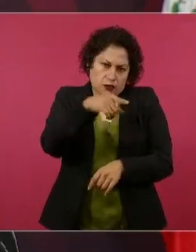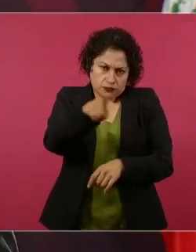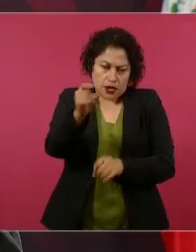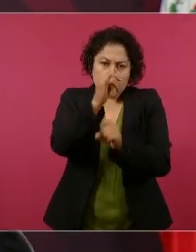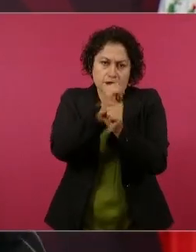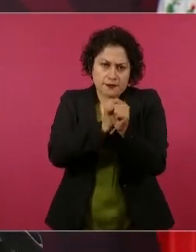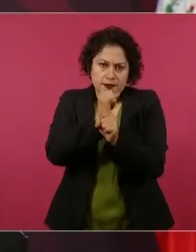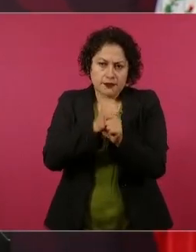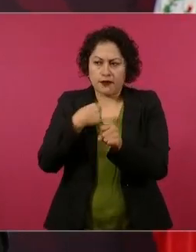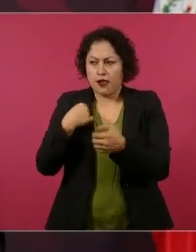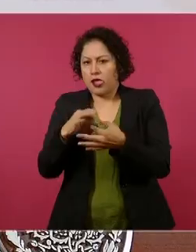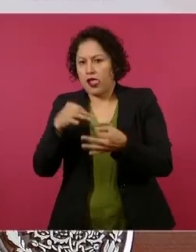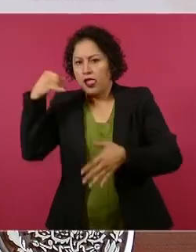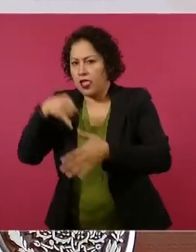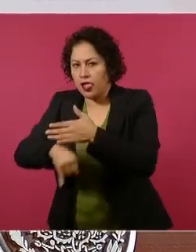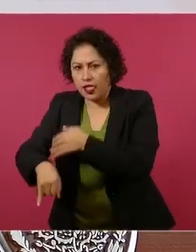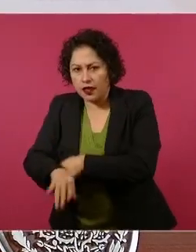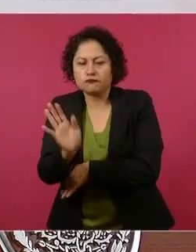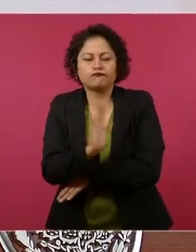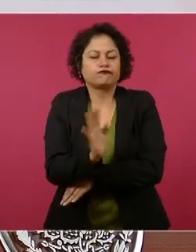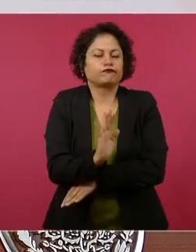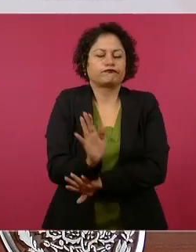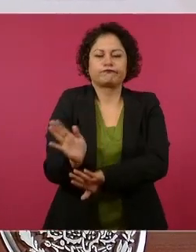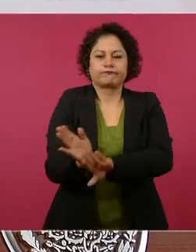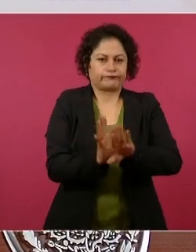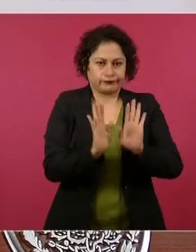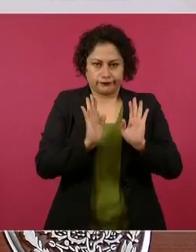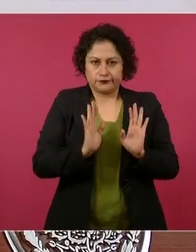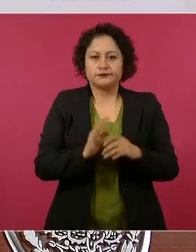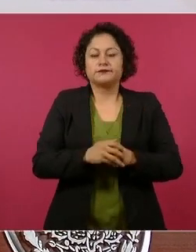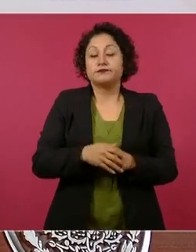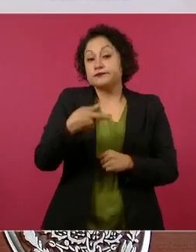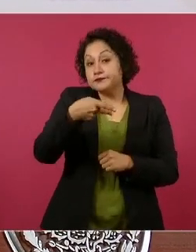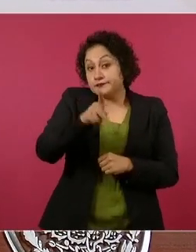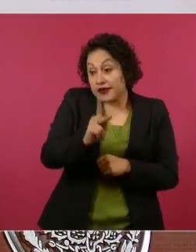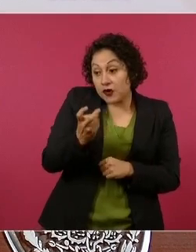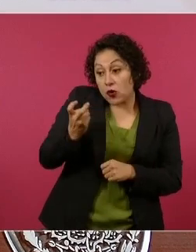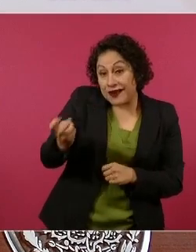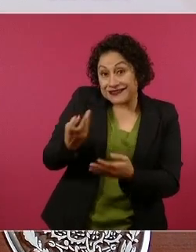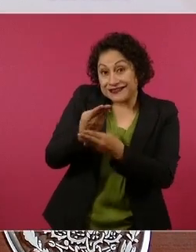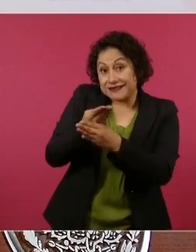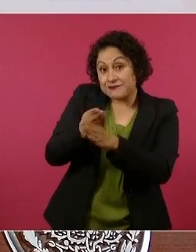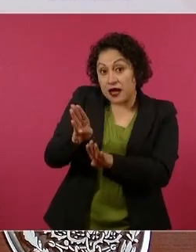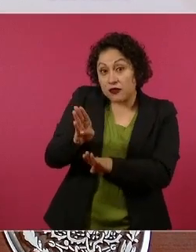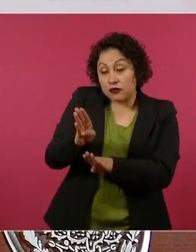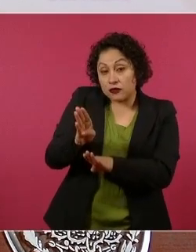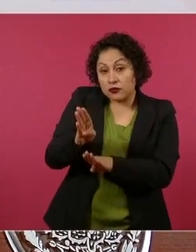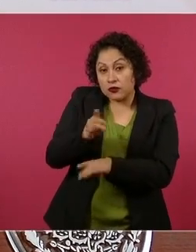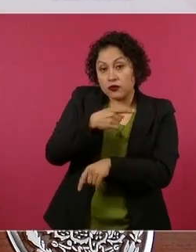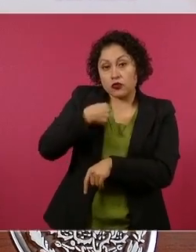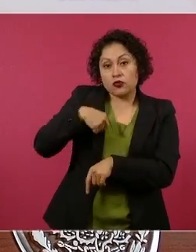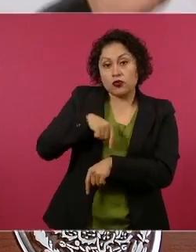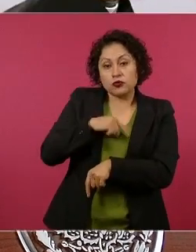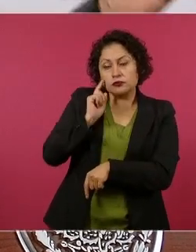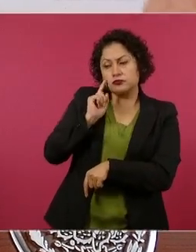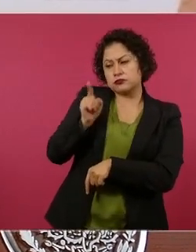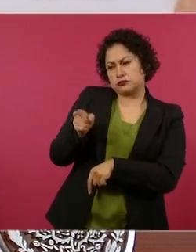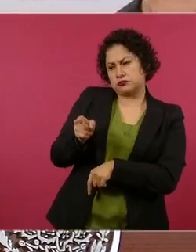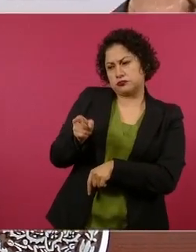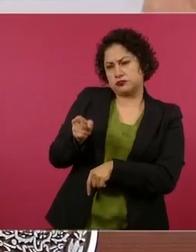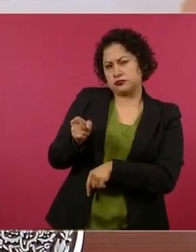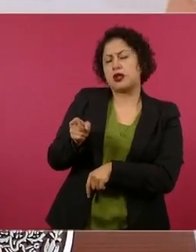Lo interesante es que nosotros decidimos, pues, que